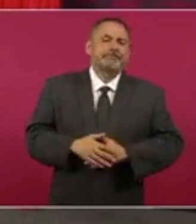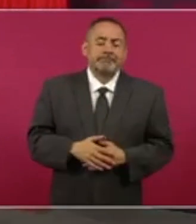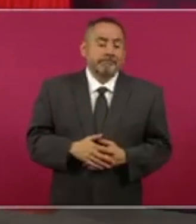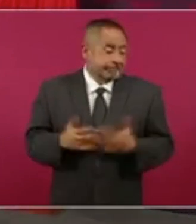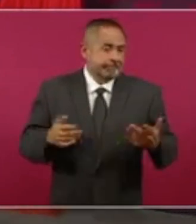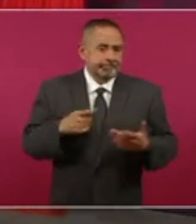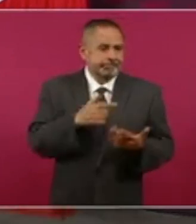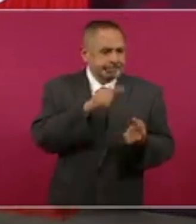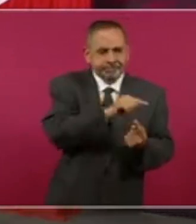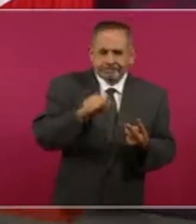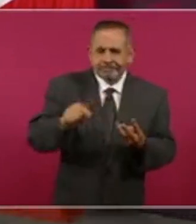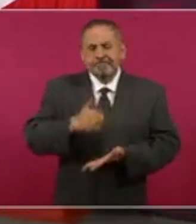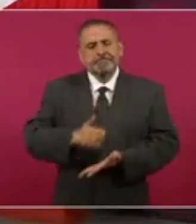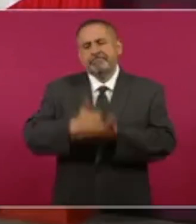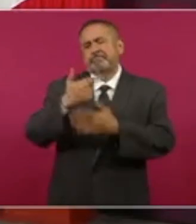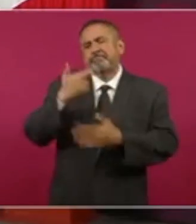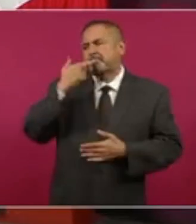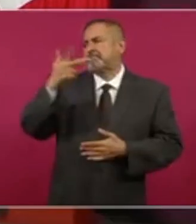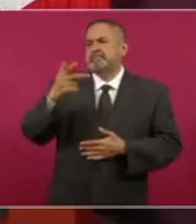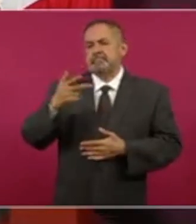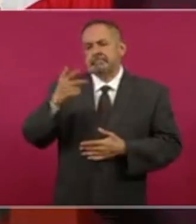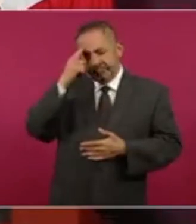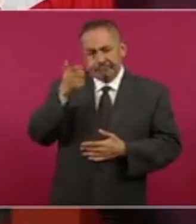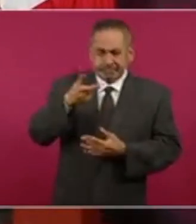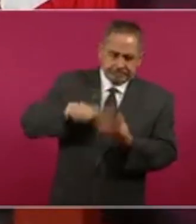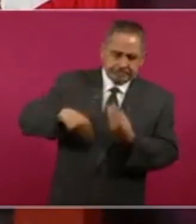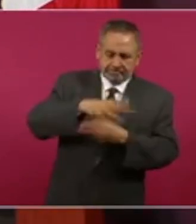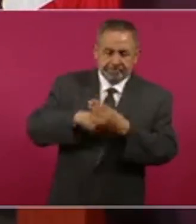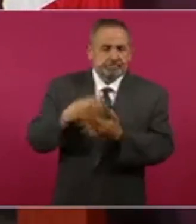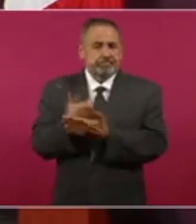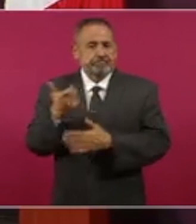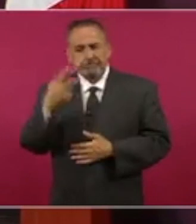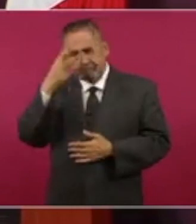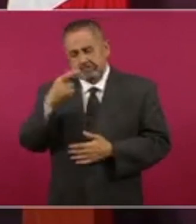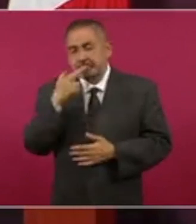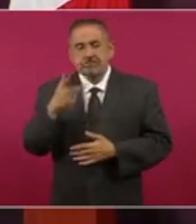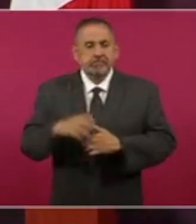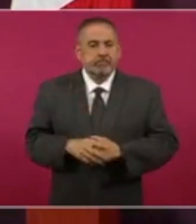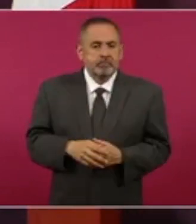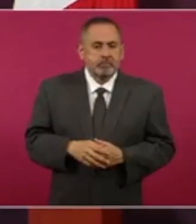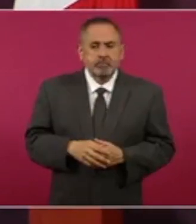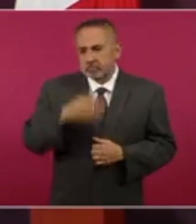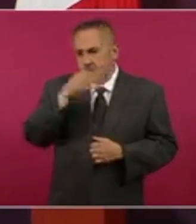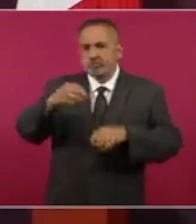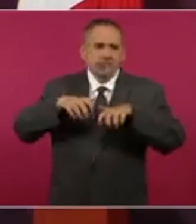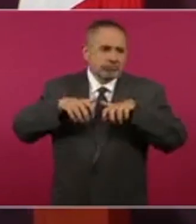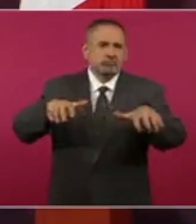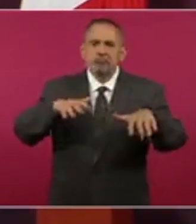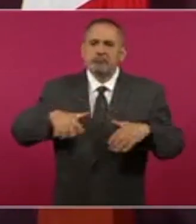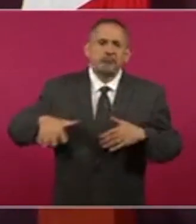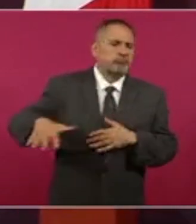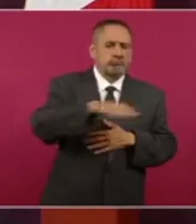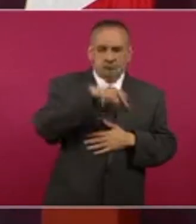amlo explica que la clave está en tener un crecimiento económico acompañado de una justa distribución